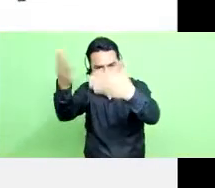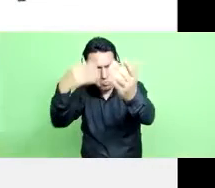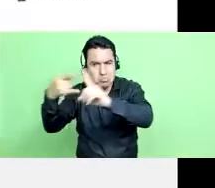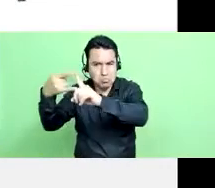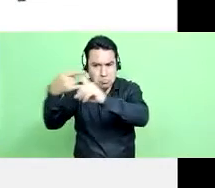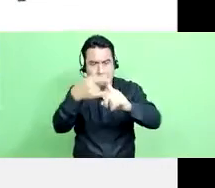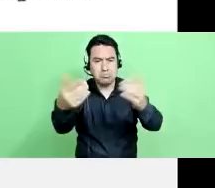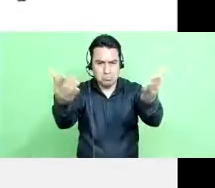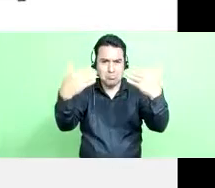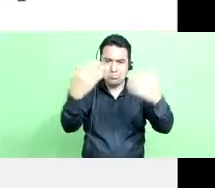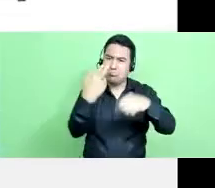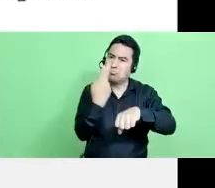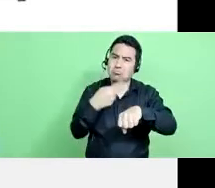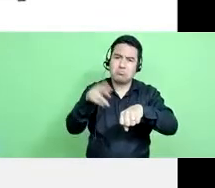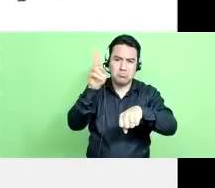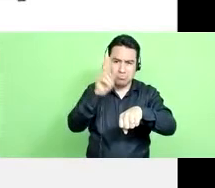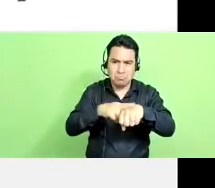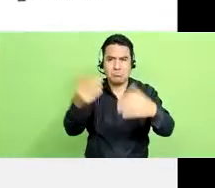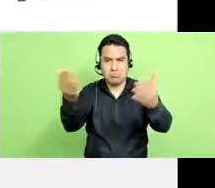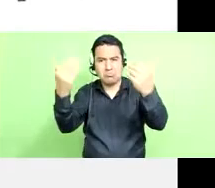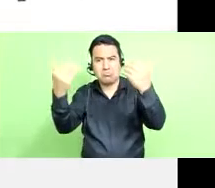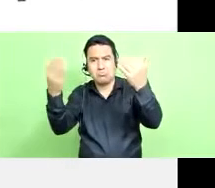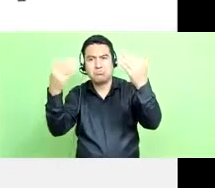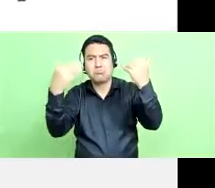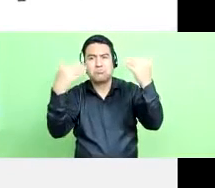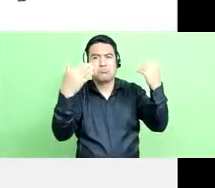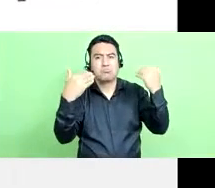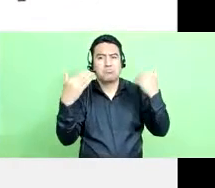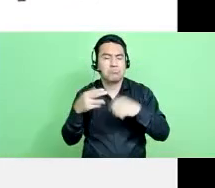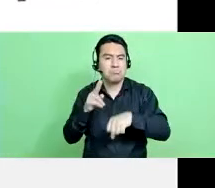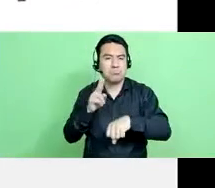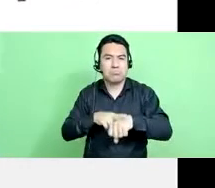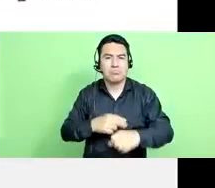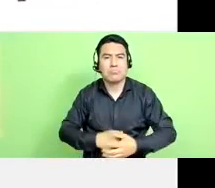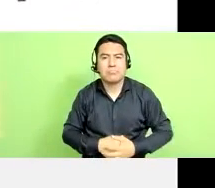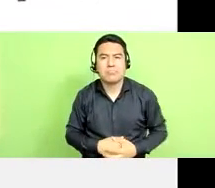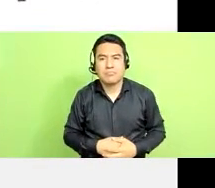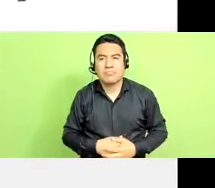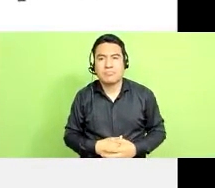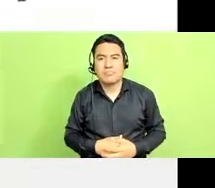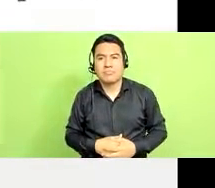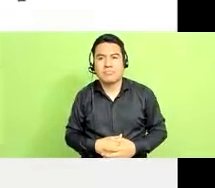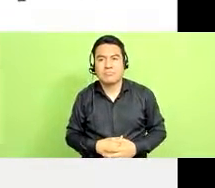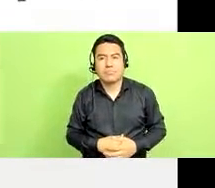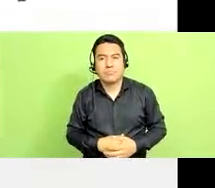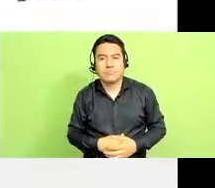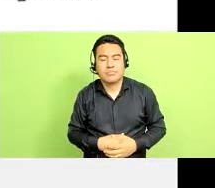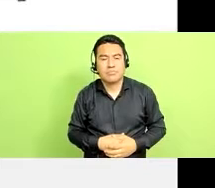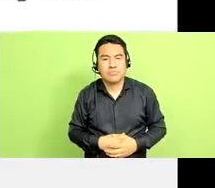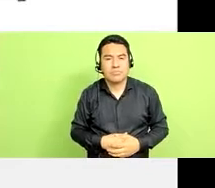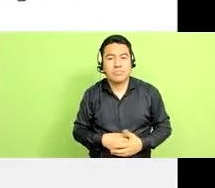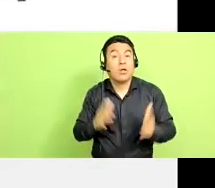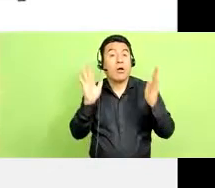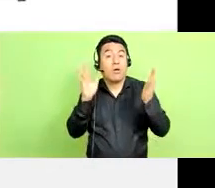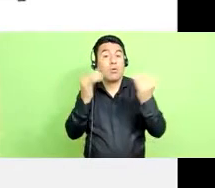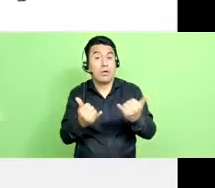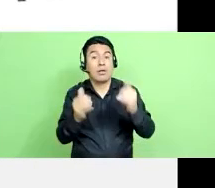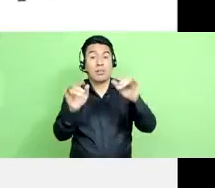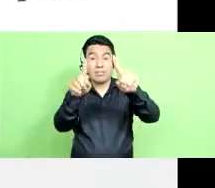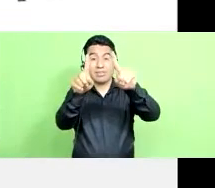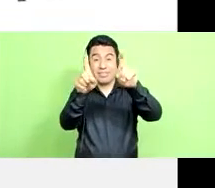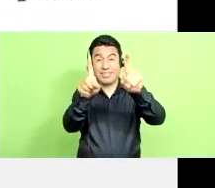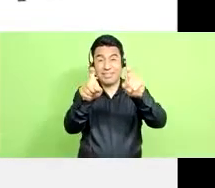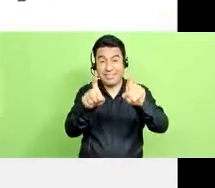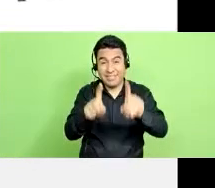respecto a la norma técnica ahora en la etapa constructiva si bien cierto es donde se